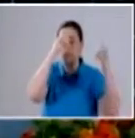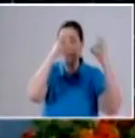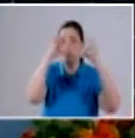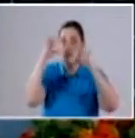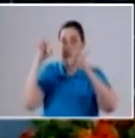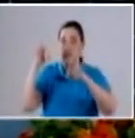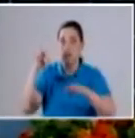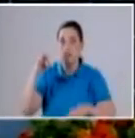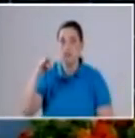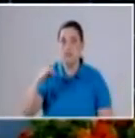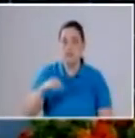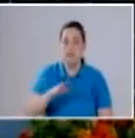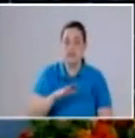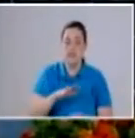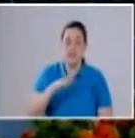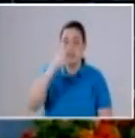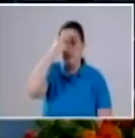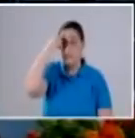no está cumpliendo.